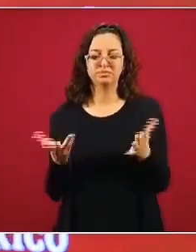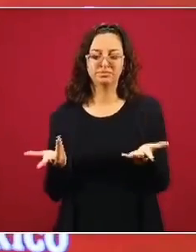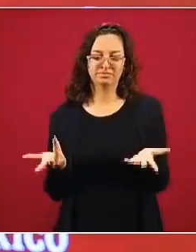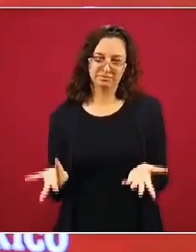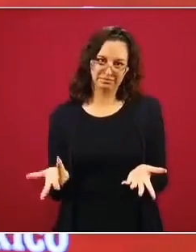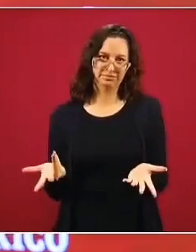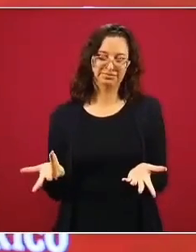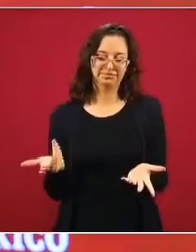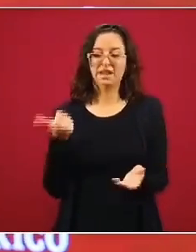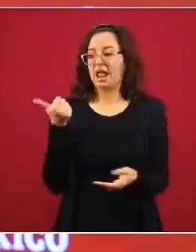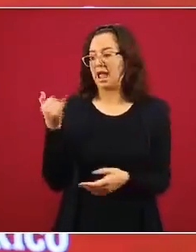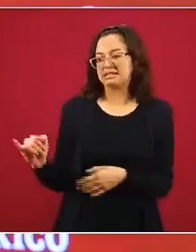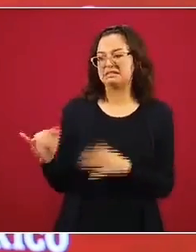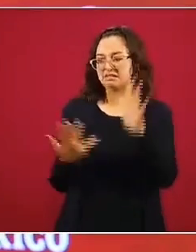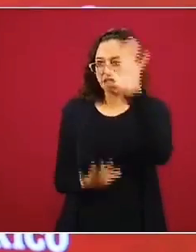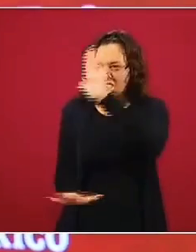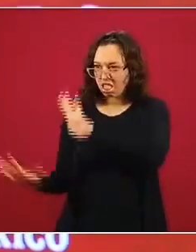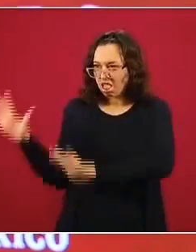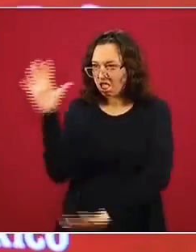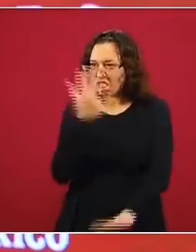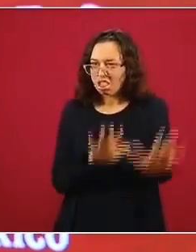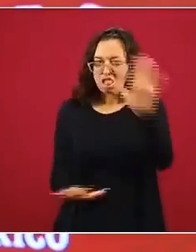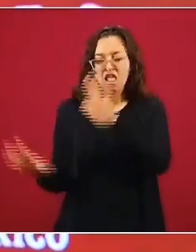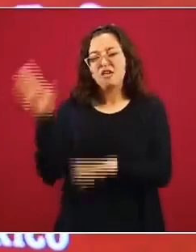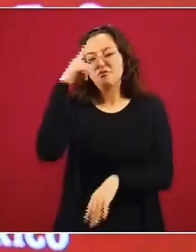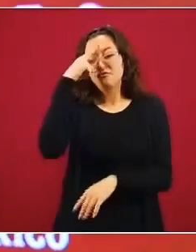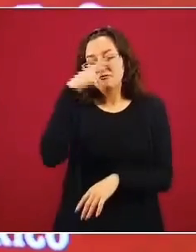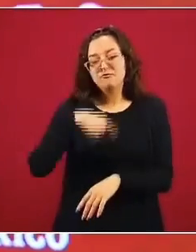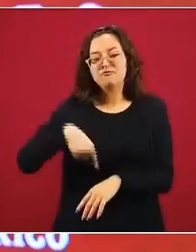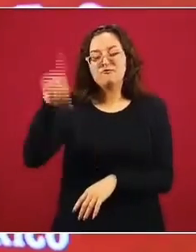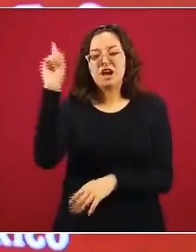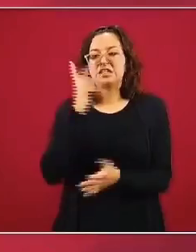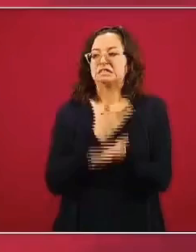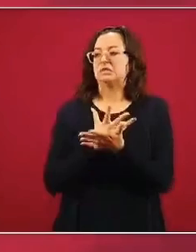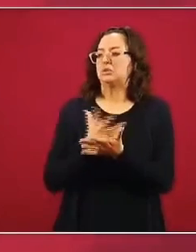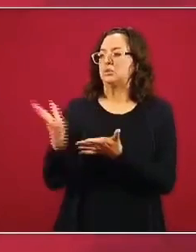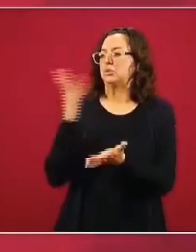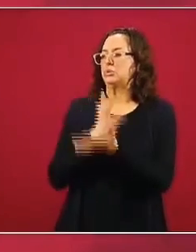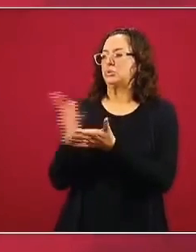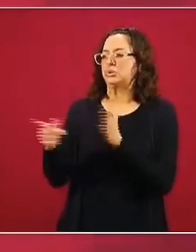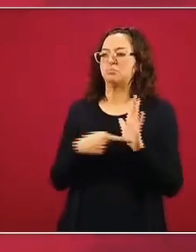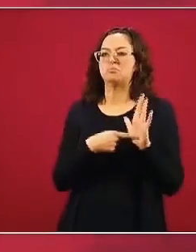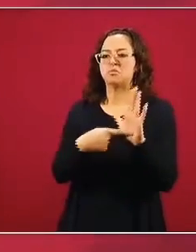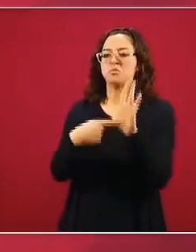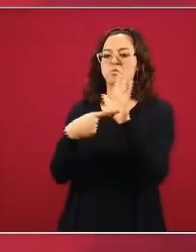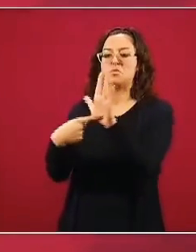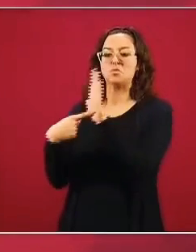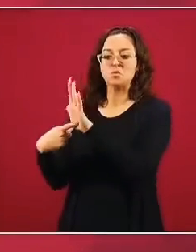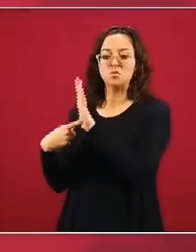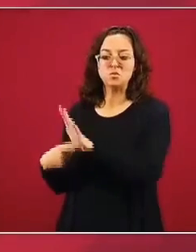con la desinformación, con la manipulación, con el amarillismo.